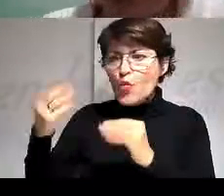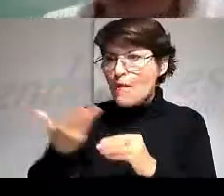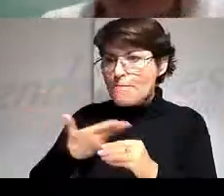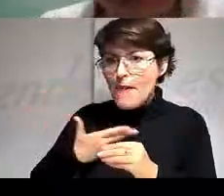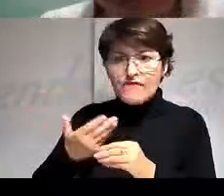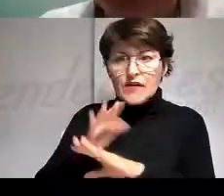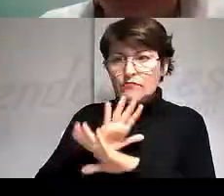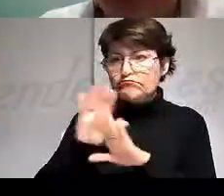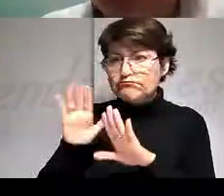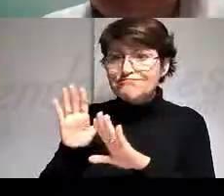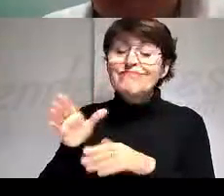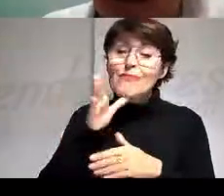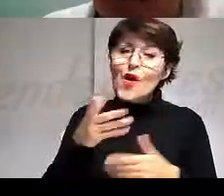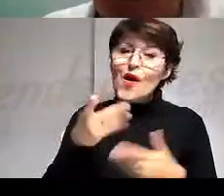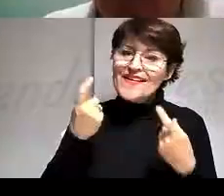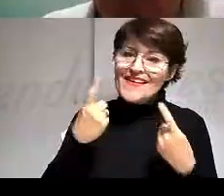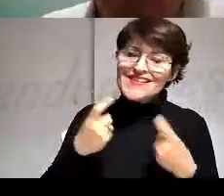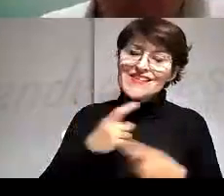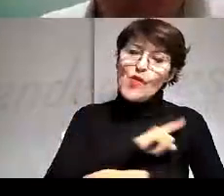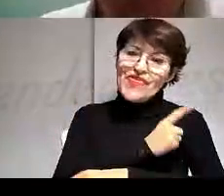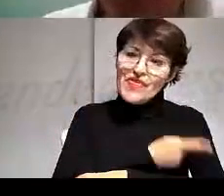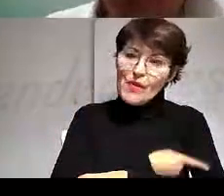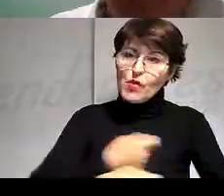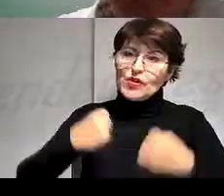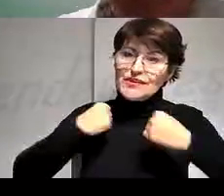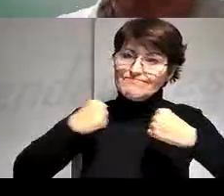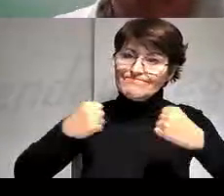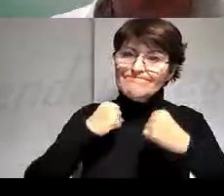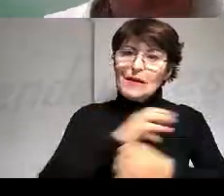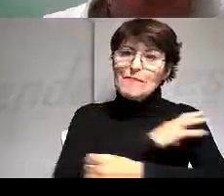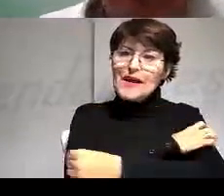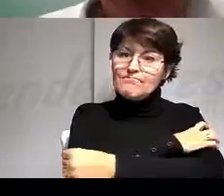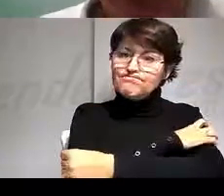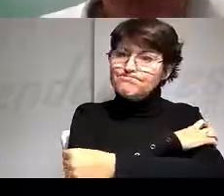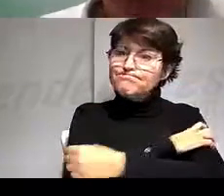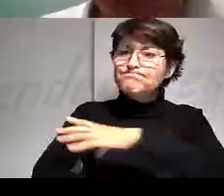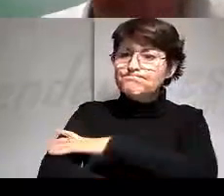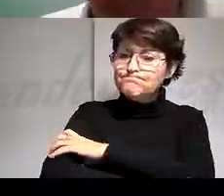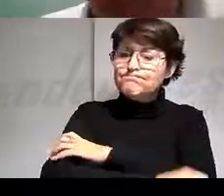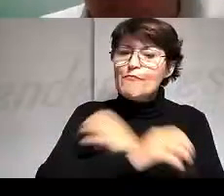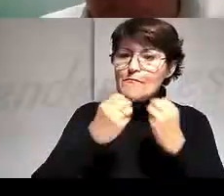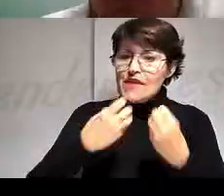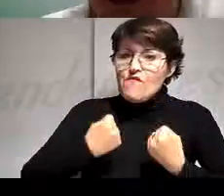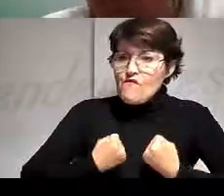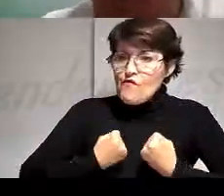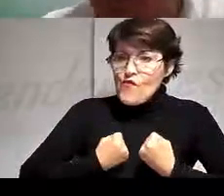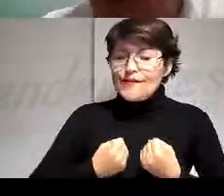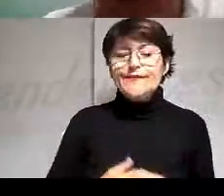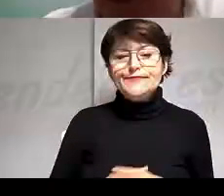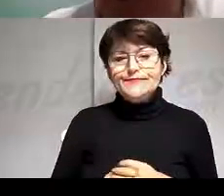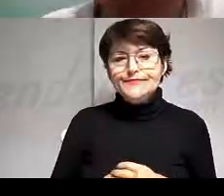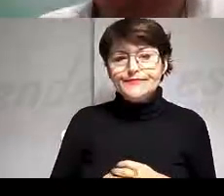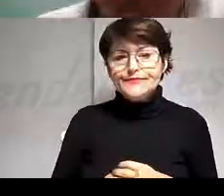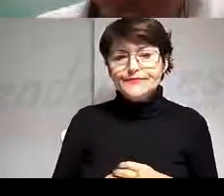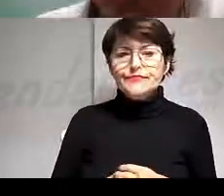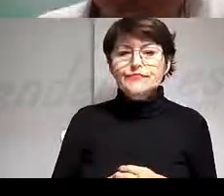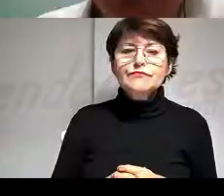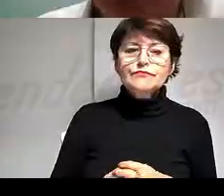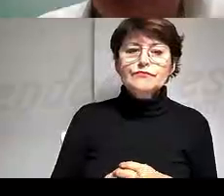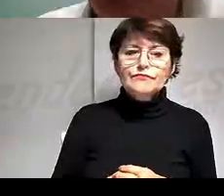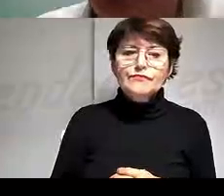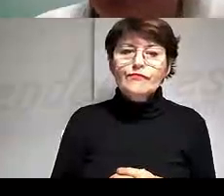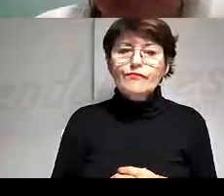del músculo, lo que hace es que aumenta la calcificación de los huesos y por lo tanto previene la osteoporosis. La masa y el tono muscular, la explicación sería